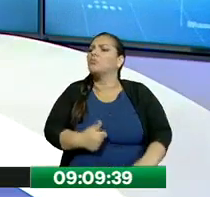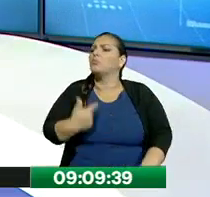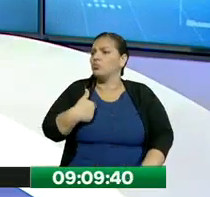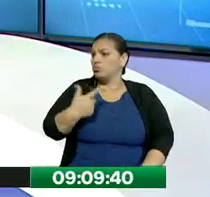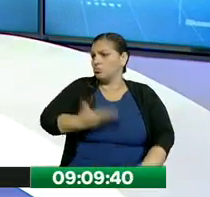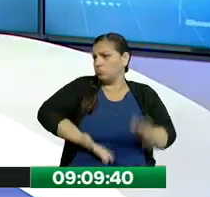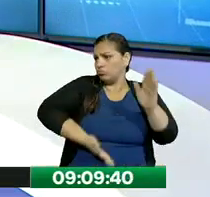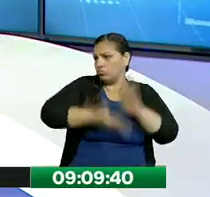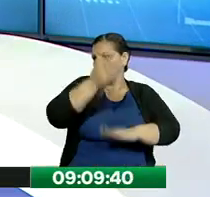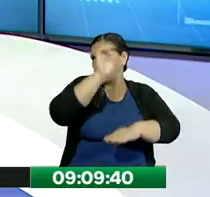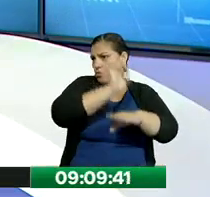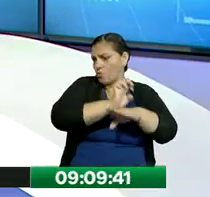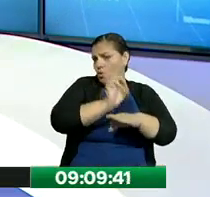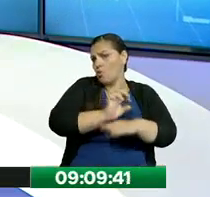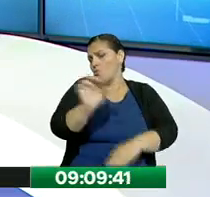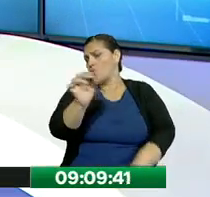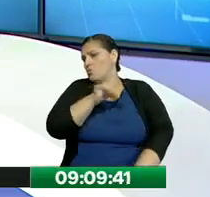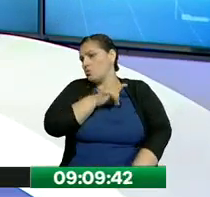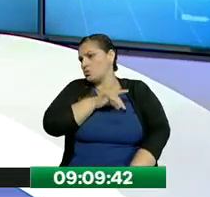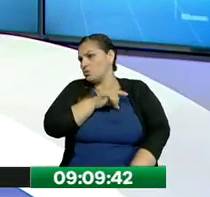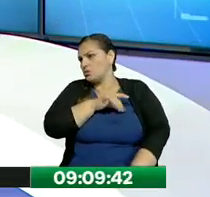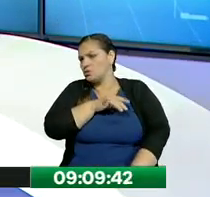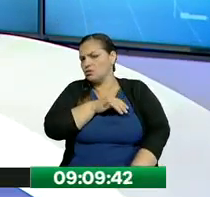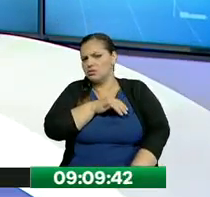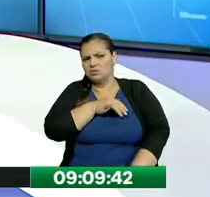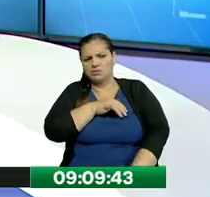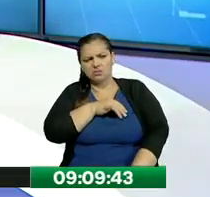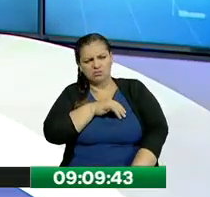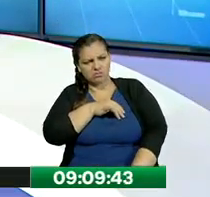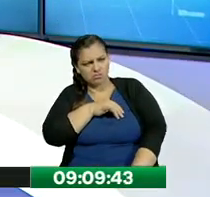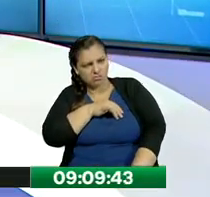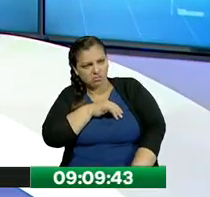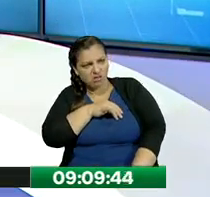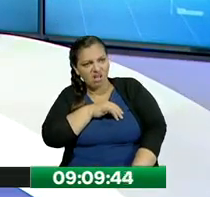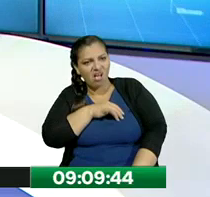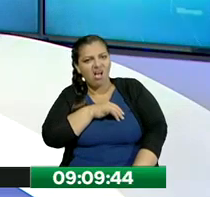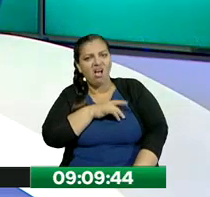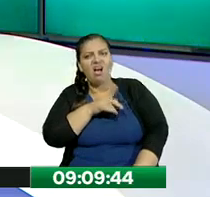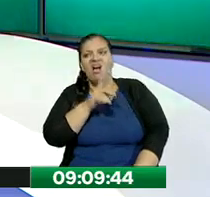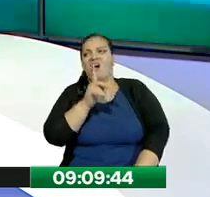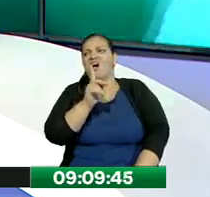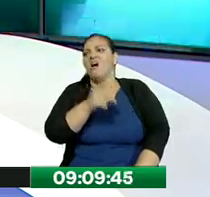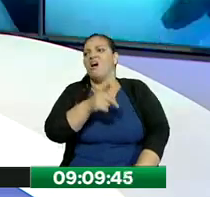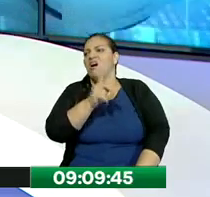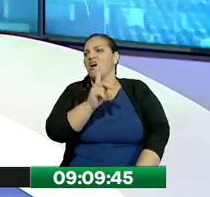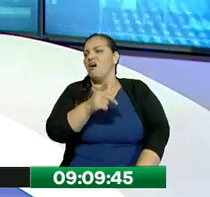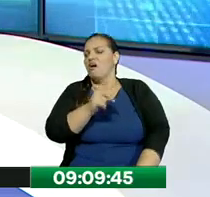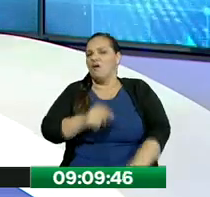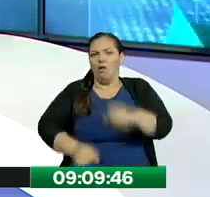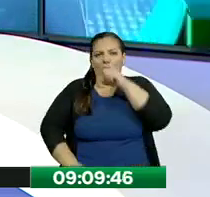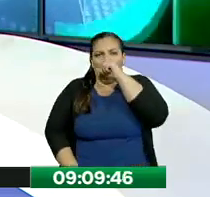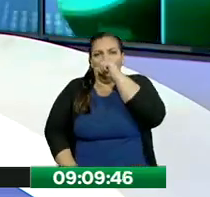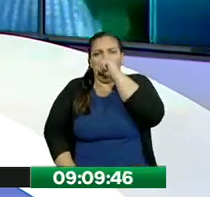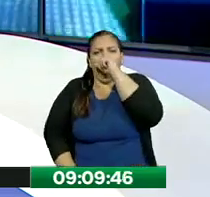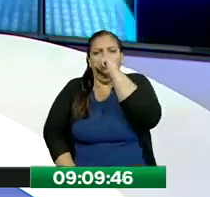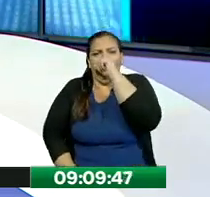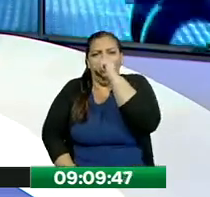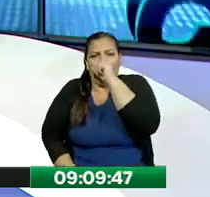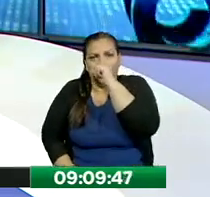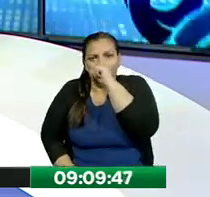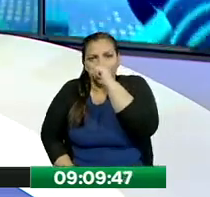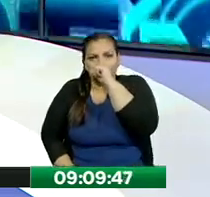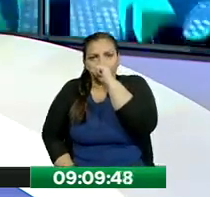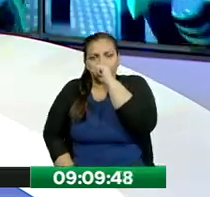presumir que se trataría nuevamente de un narcobús que no logró ingresar a nuestro